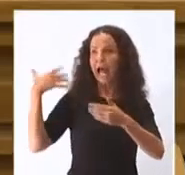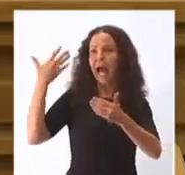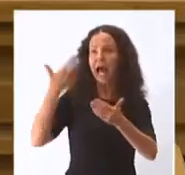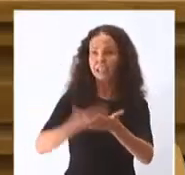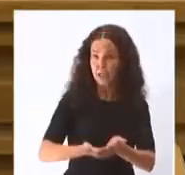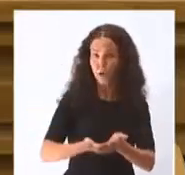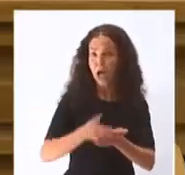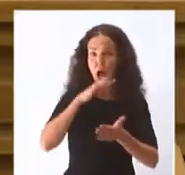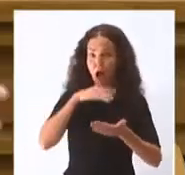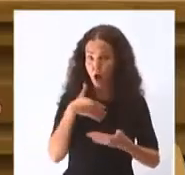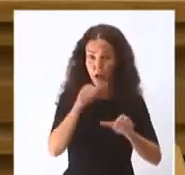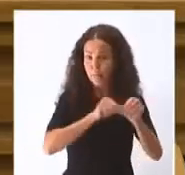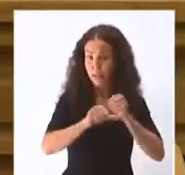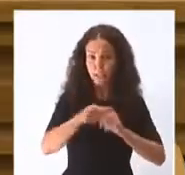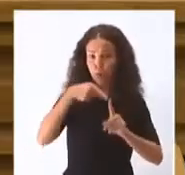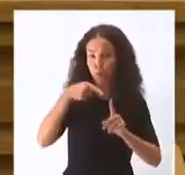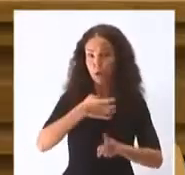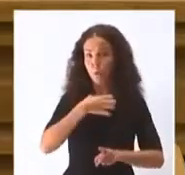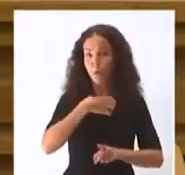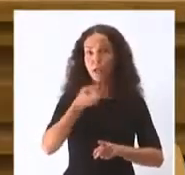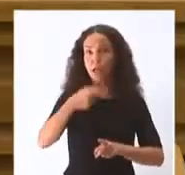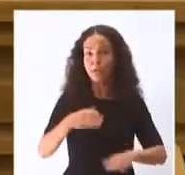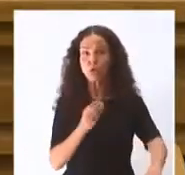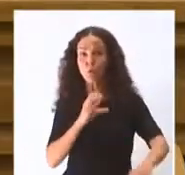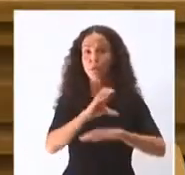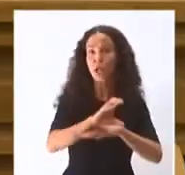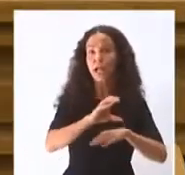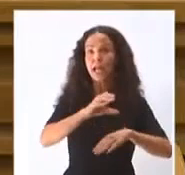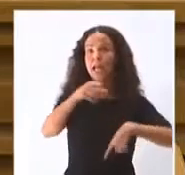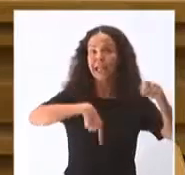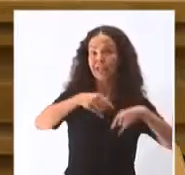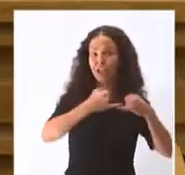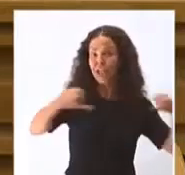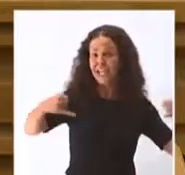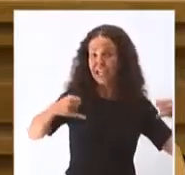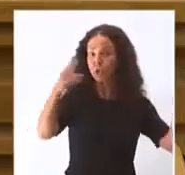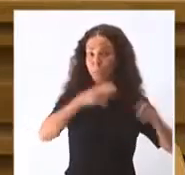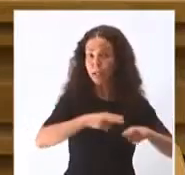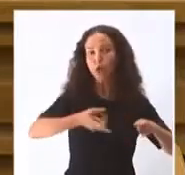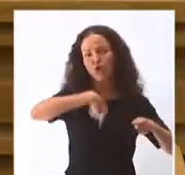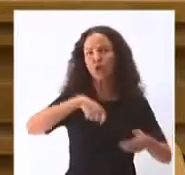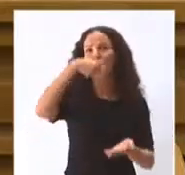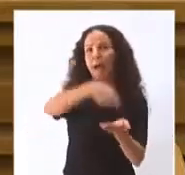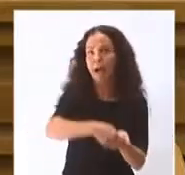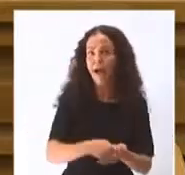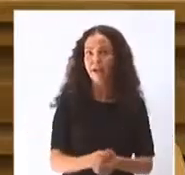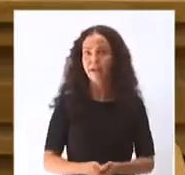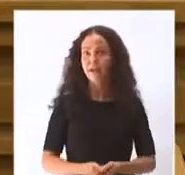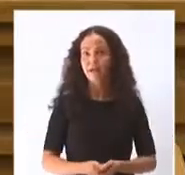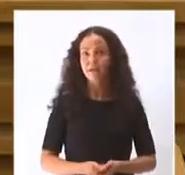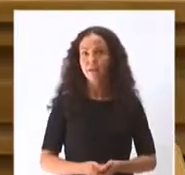podemos usar tenemos que llegar a subvencionar el tráfico de esas líneas nos estamos haciendo a veces a